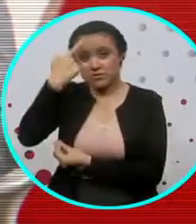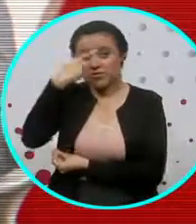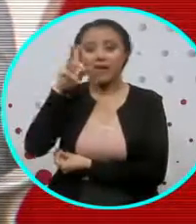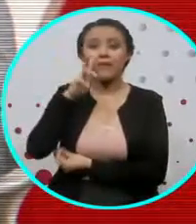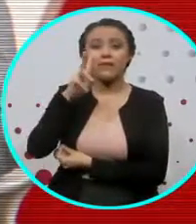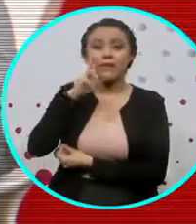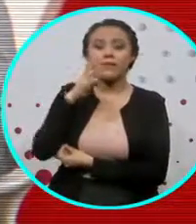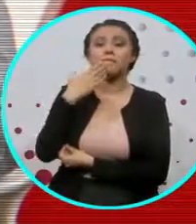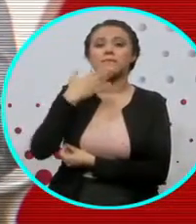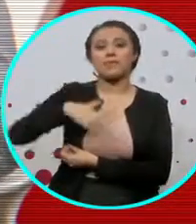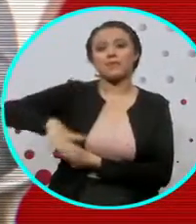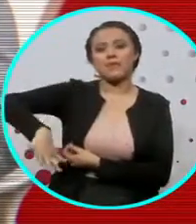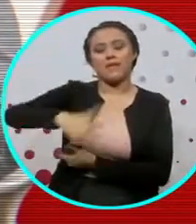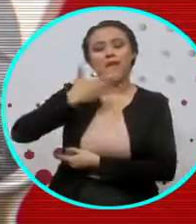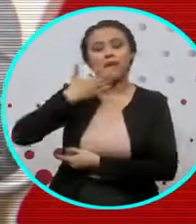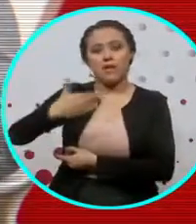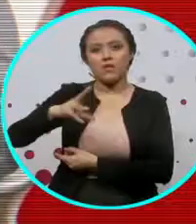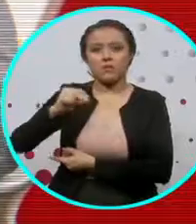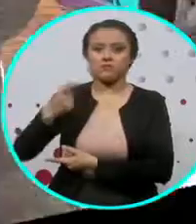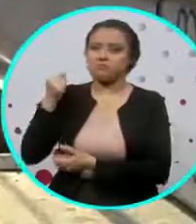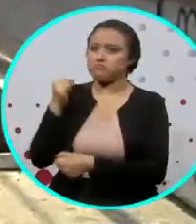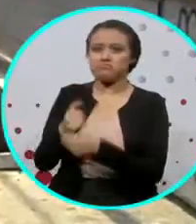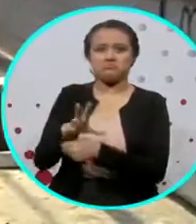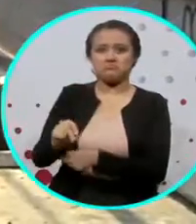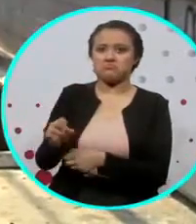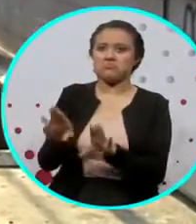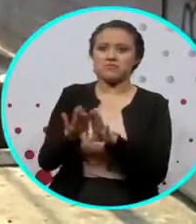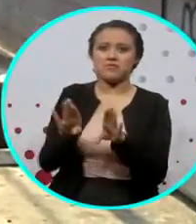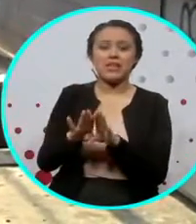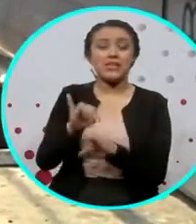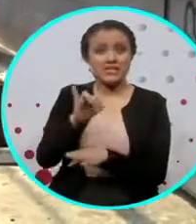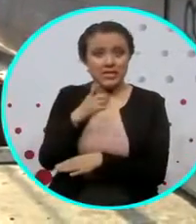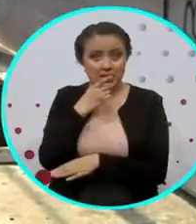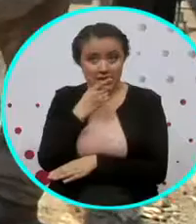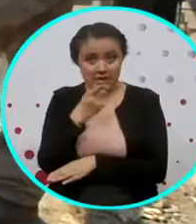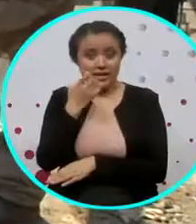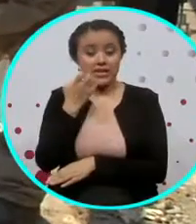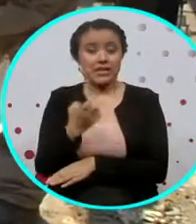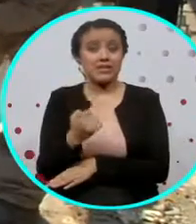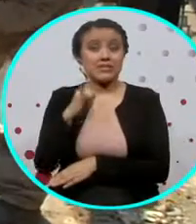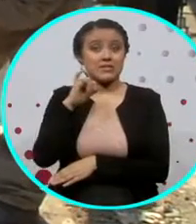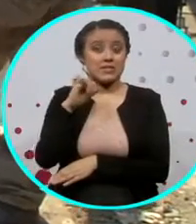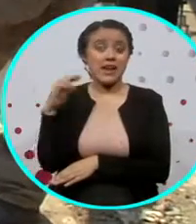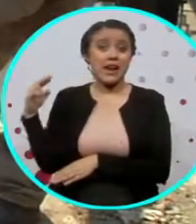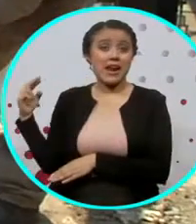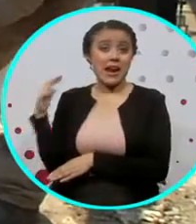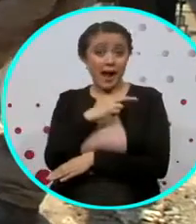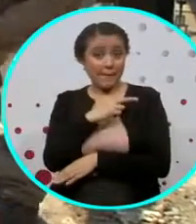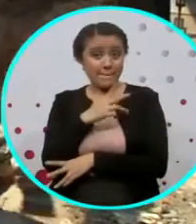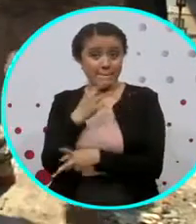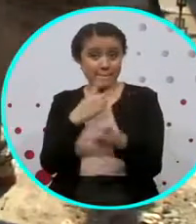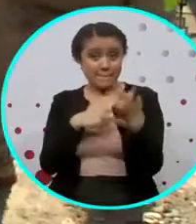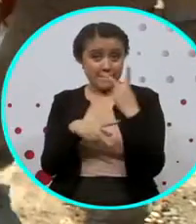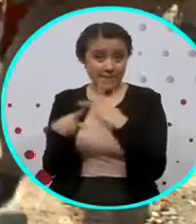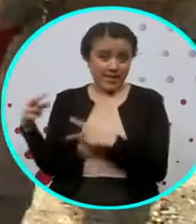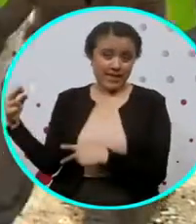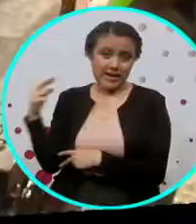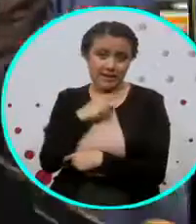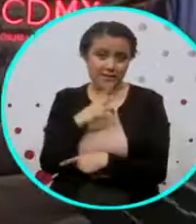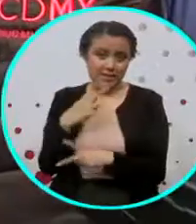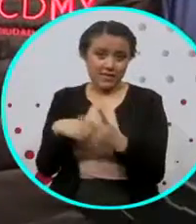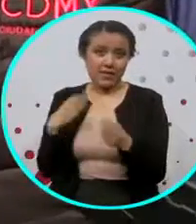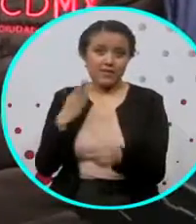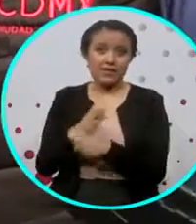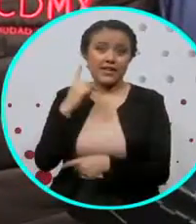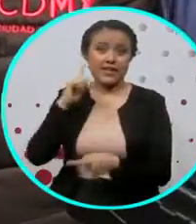que liberar esa banqueta, que si no puede estar eso ahí. Y pues del dicho al hecho, de volada que se procede a la maniobra. Estamos